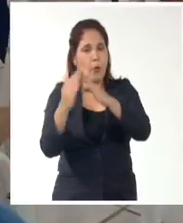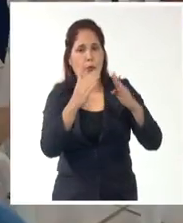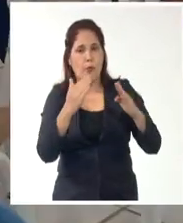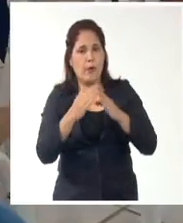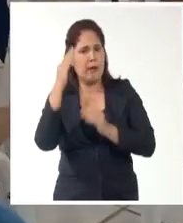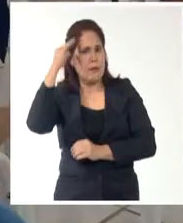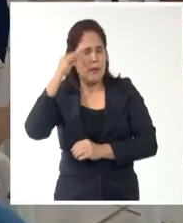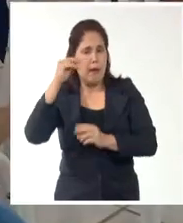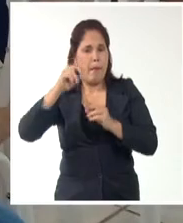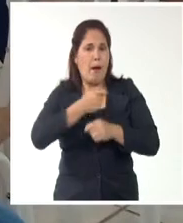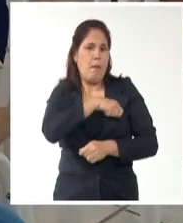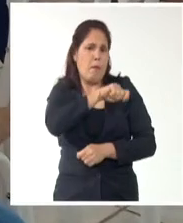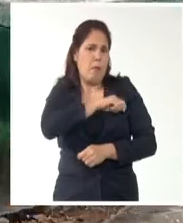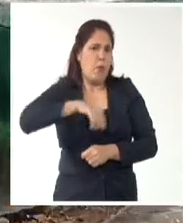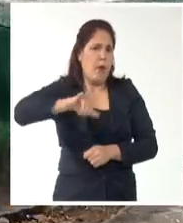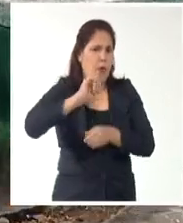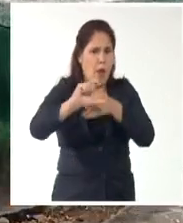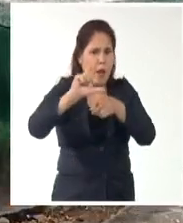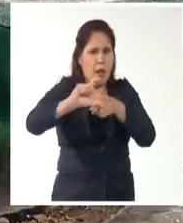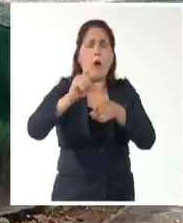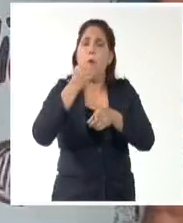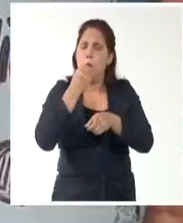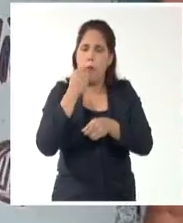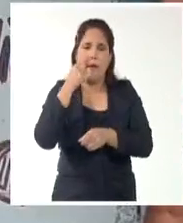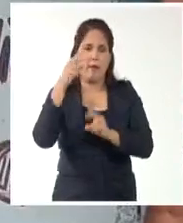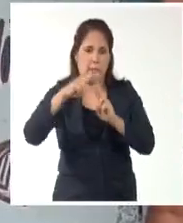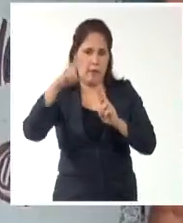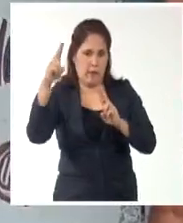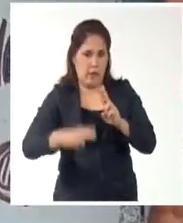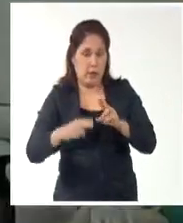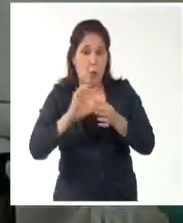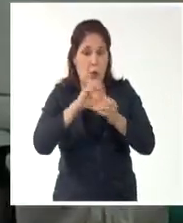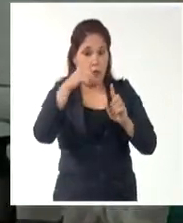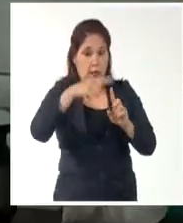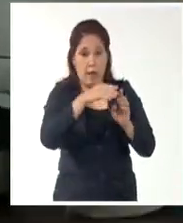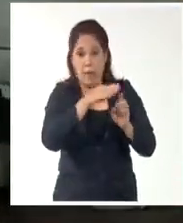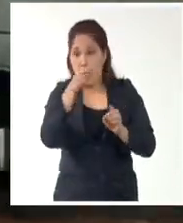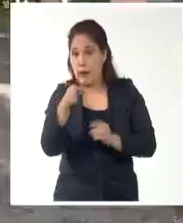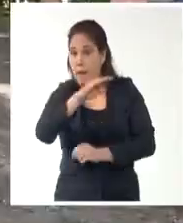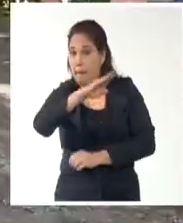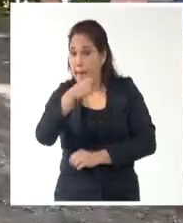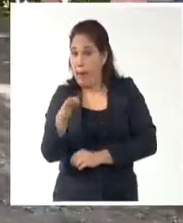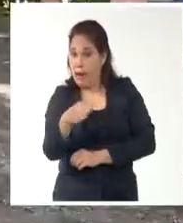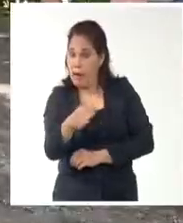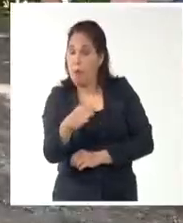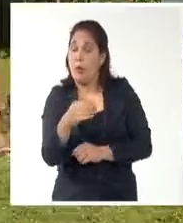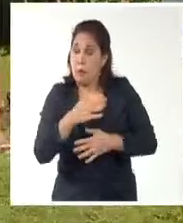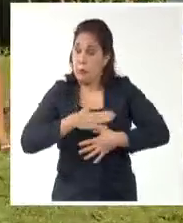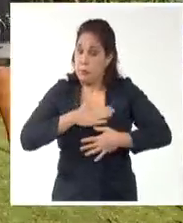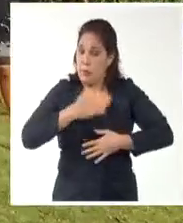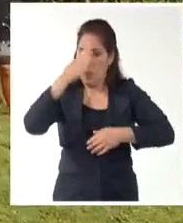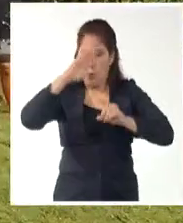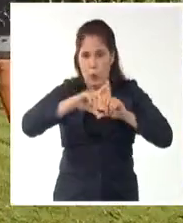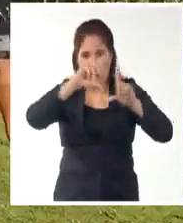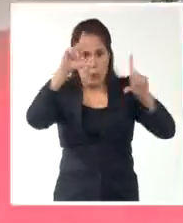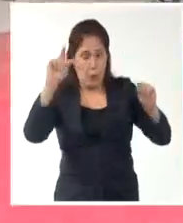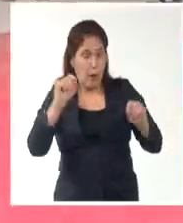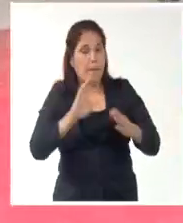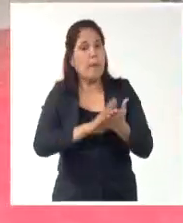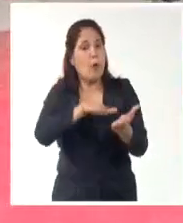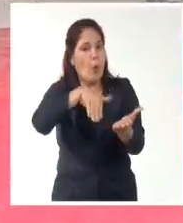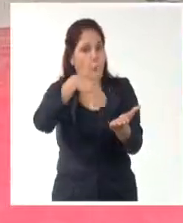comunidades y poblaciones más distantes. La Cruzada Teatral Guantánamo Baracoa como patrimonio intangible de la nación es la